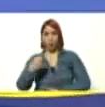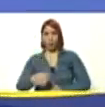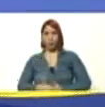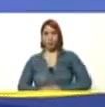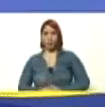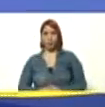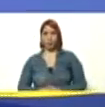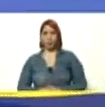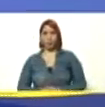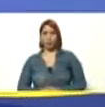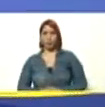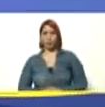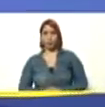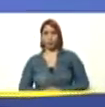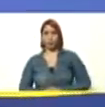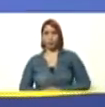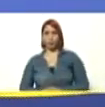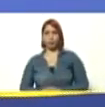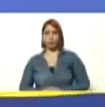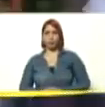Rojhanaksi.